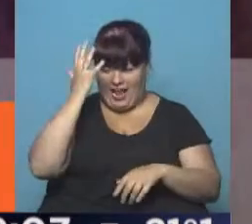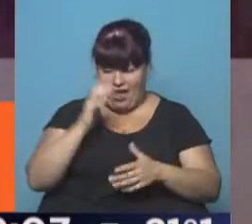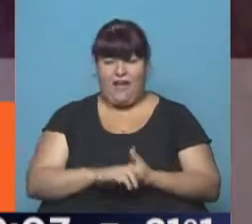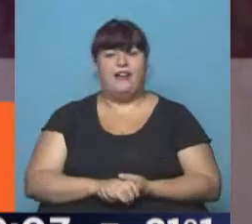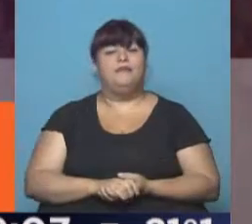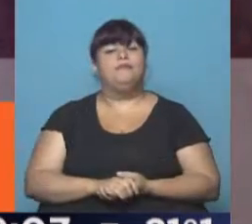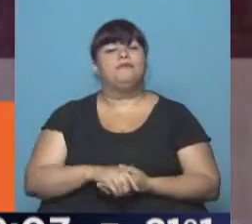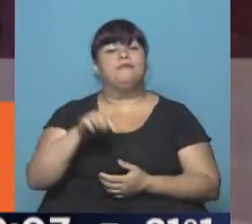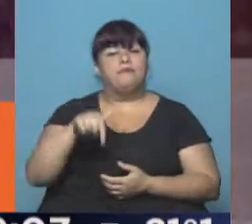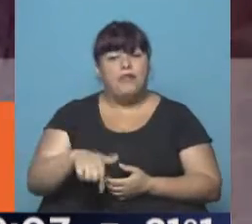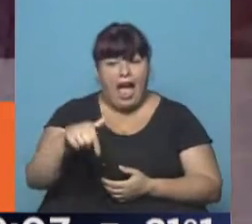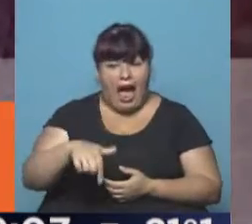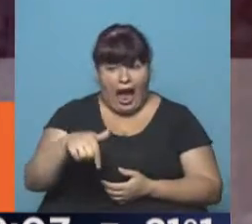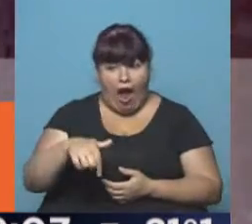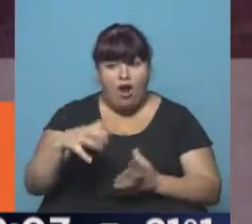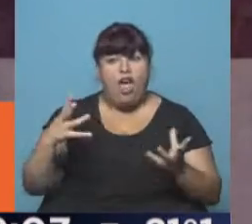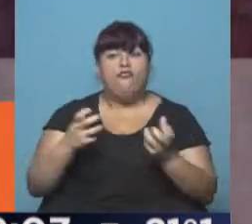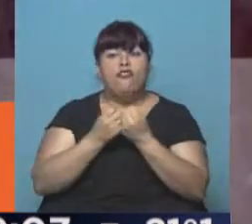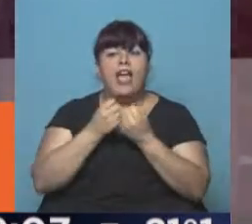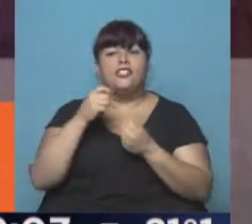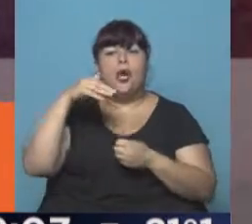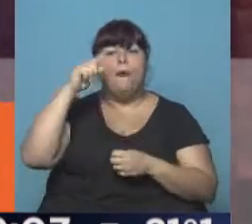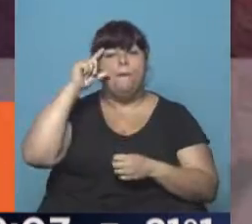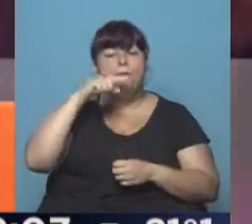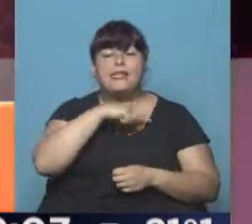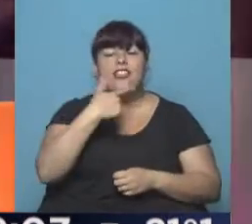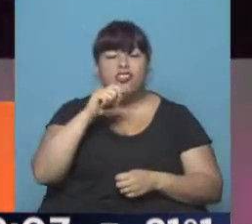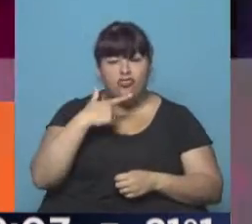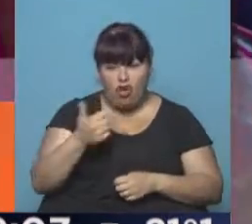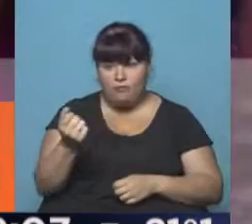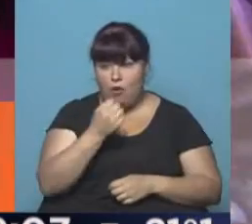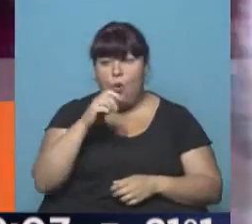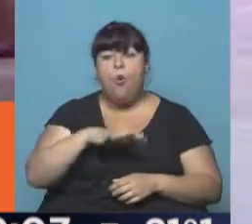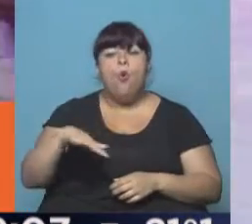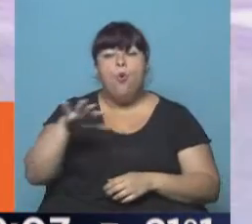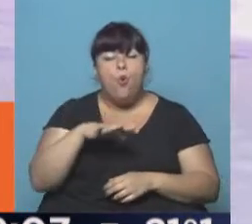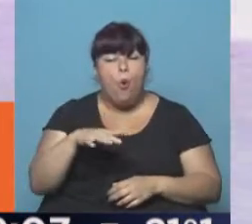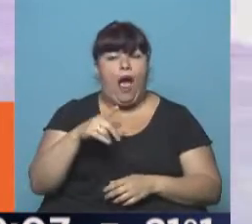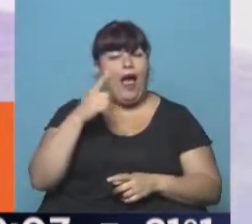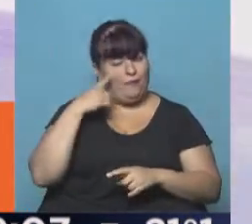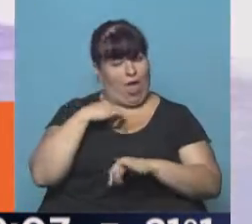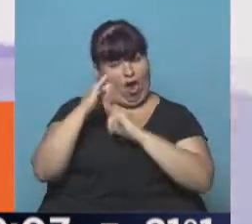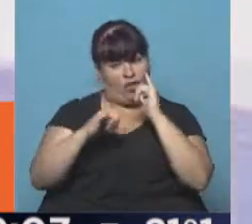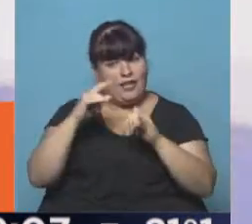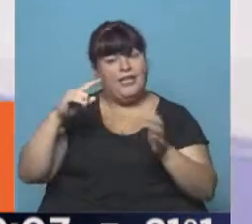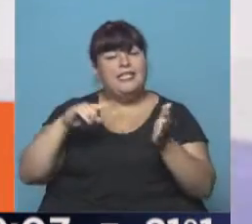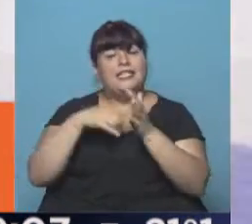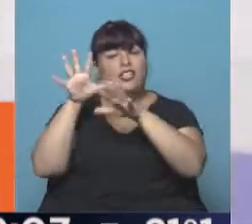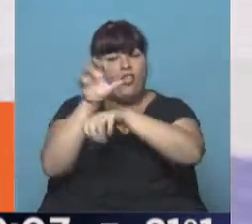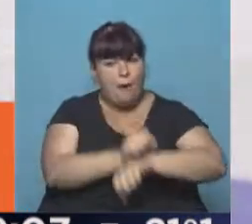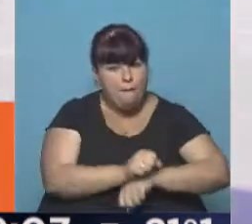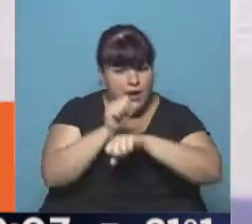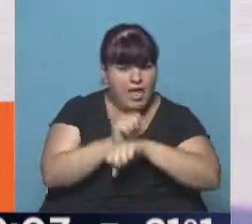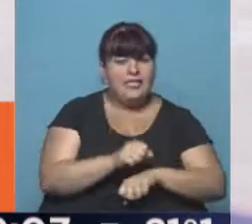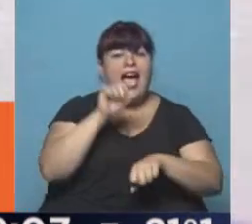¿no? Estamos en la ahora Fundación Mercedes Sosa, nada más ni nada menos, en un lugar que fue, contamos a la audiencia, centro clandestino de